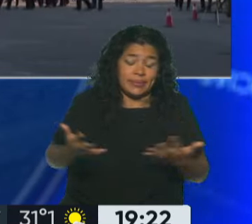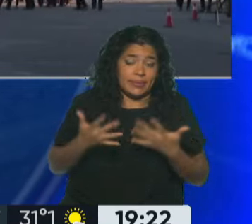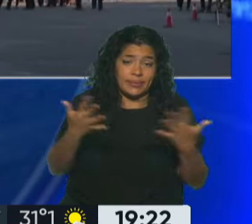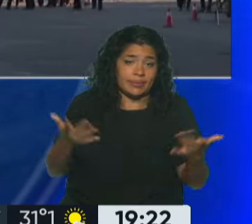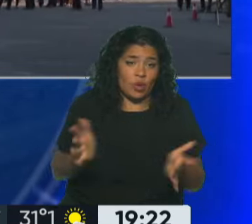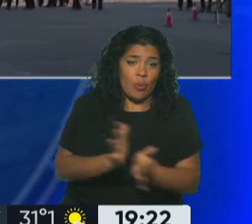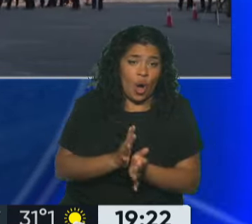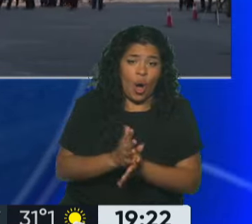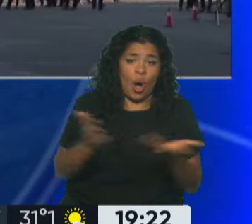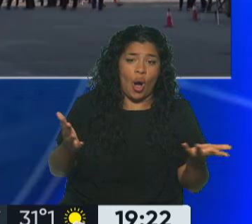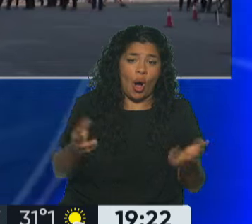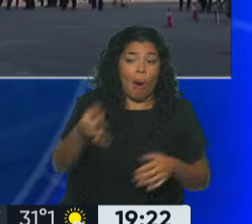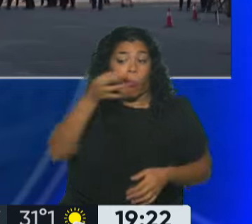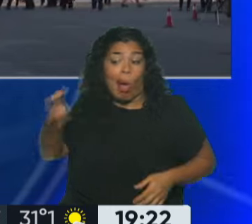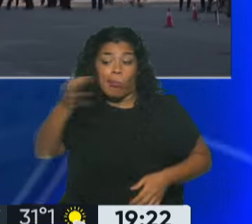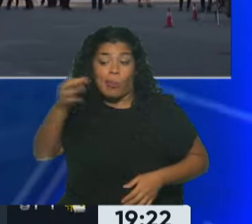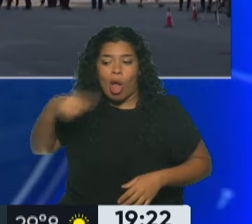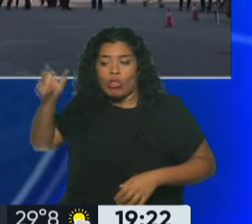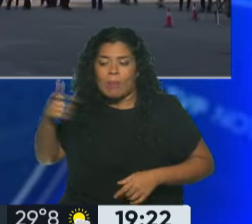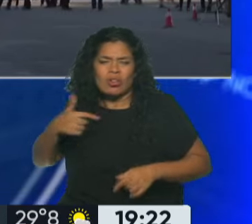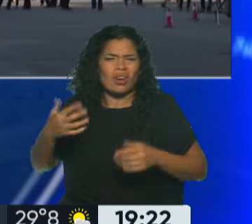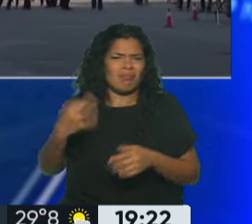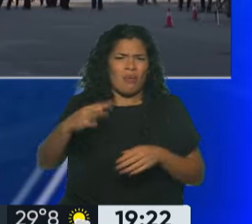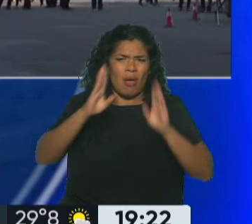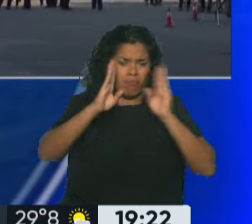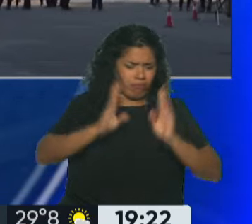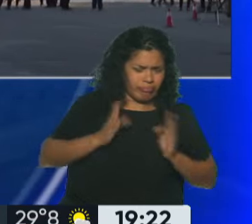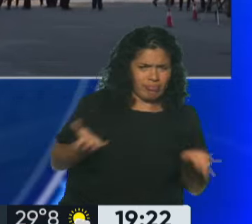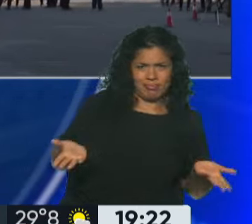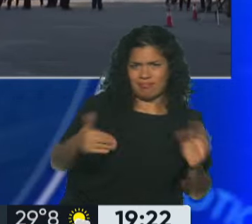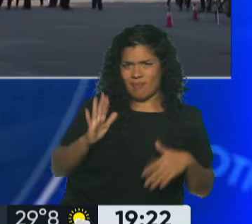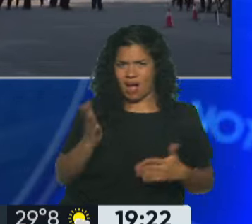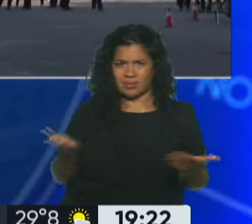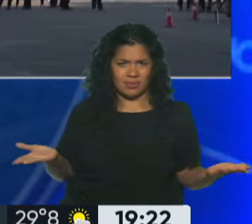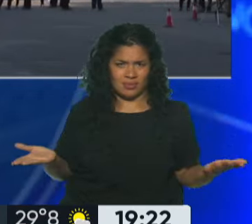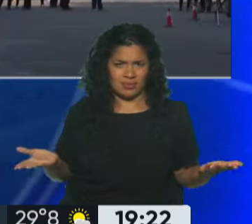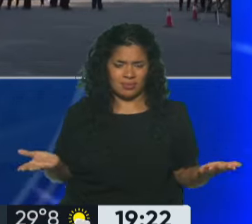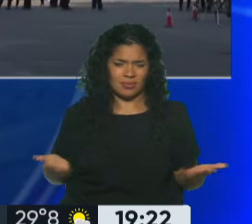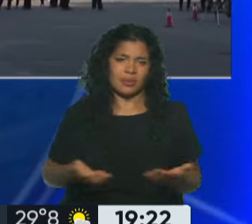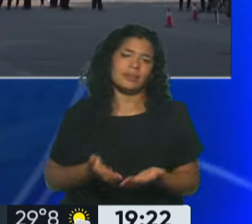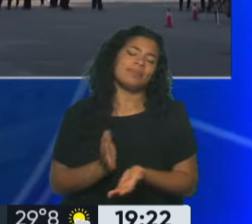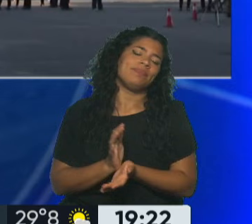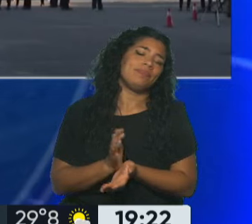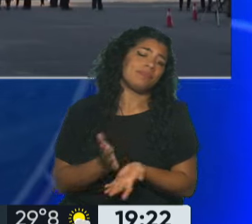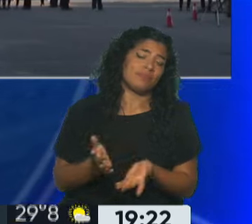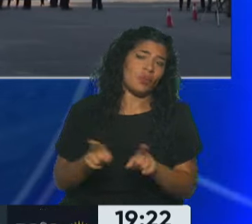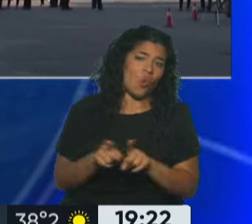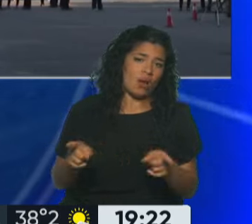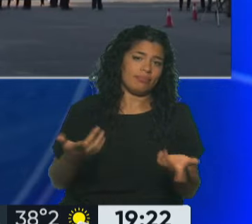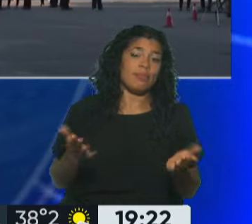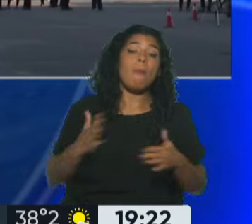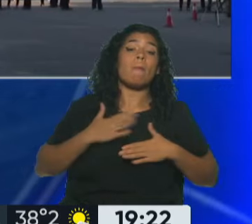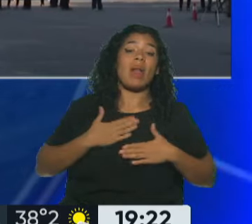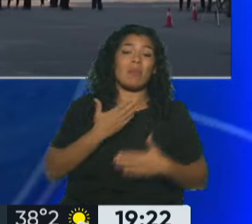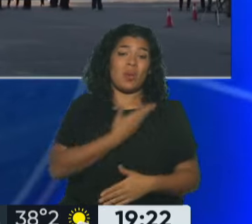la viga en el ojo ajeno y la verdad que en este caso tiene que ver lo que necesita el presidente para sacar los DNU,